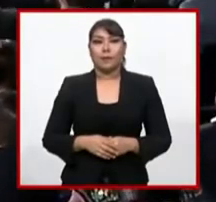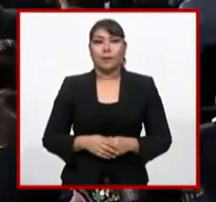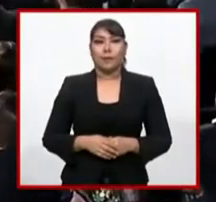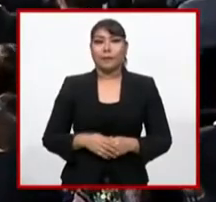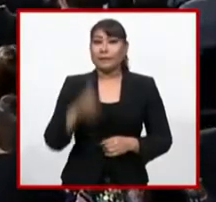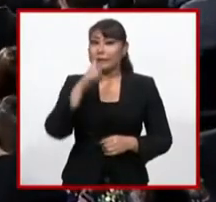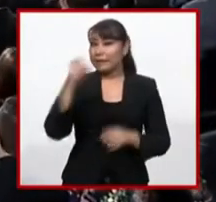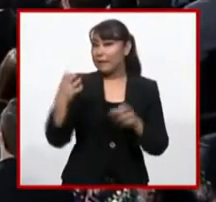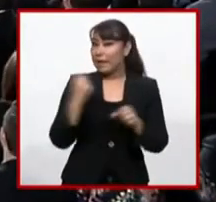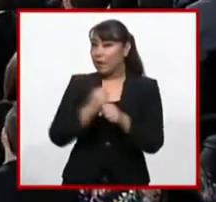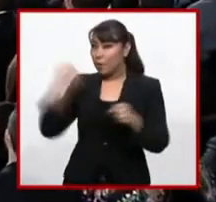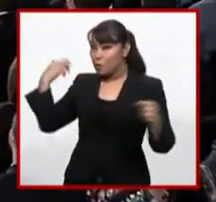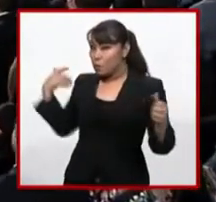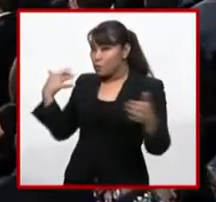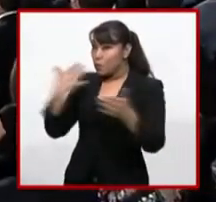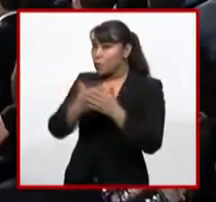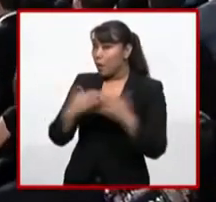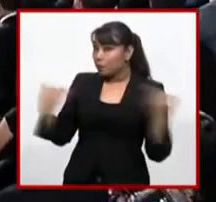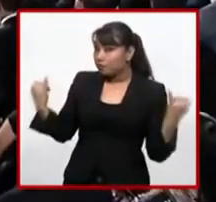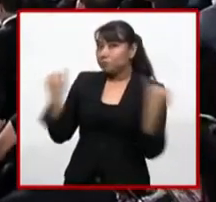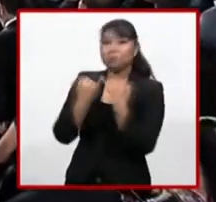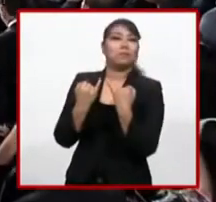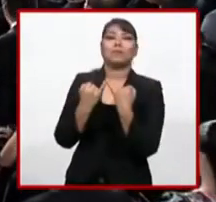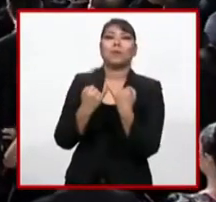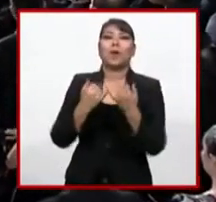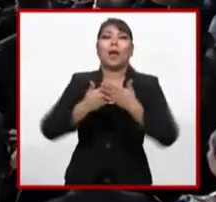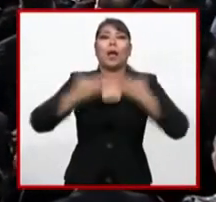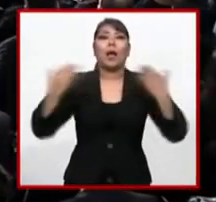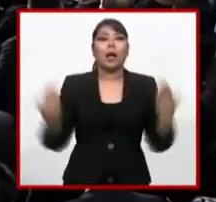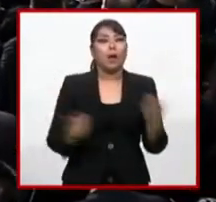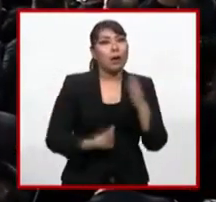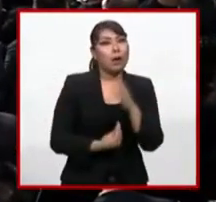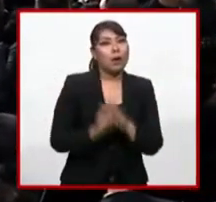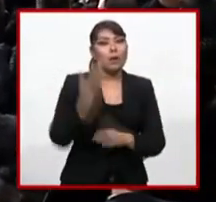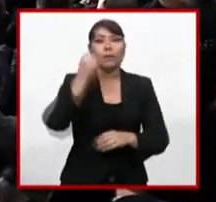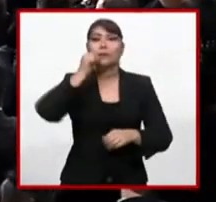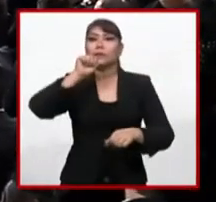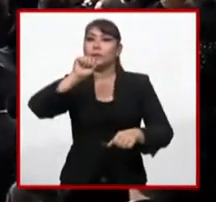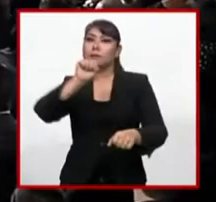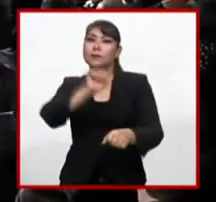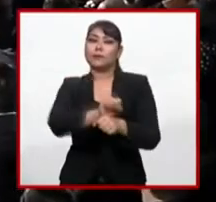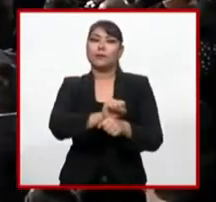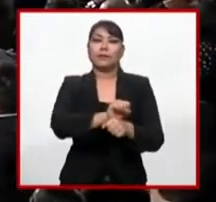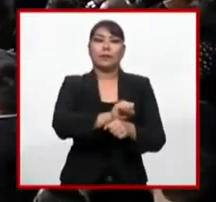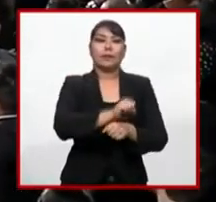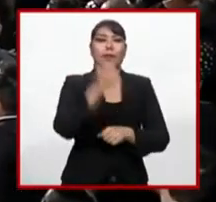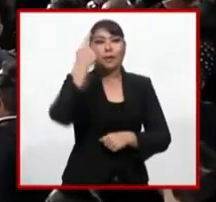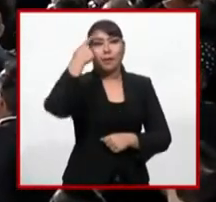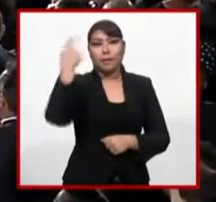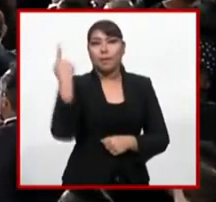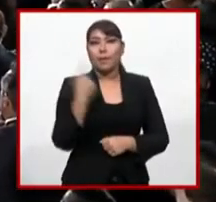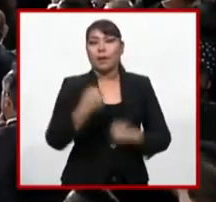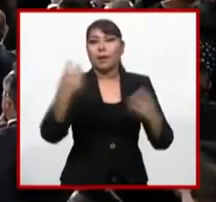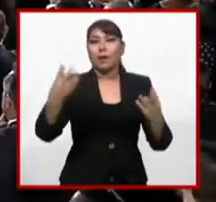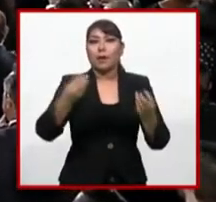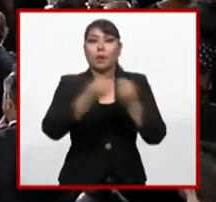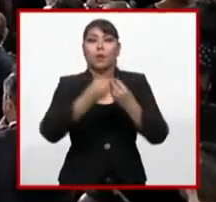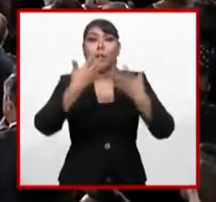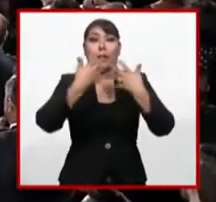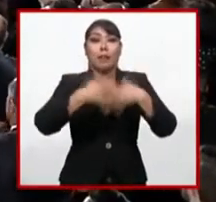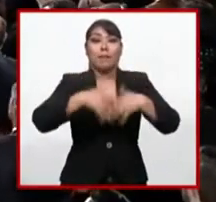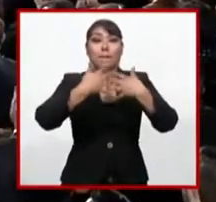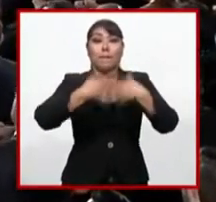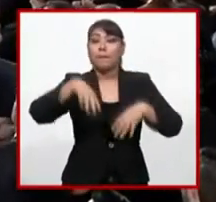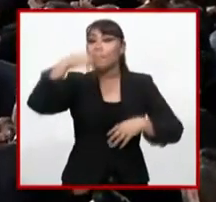de 100 años, estamos listos, secretaria, para poder unirnos con el empresariado